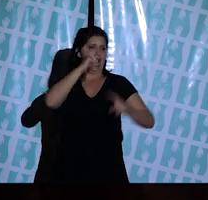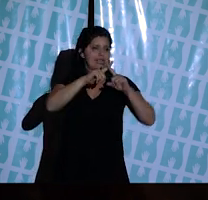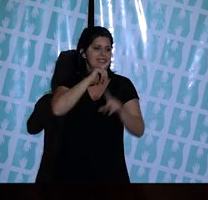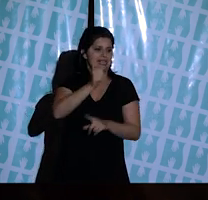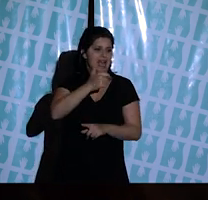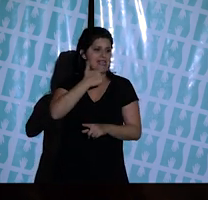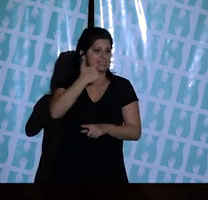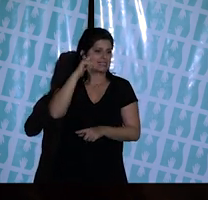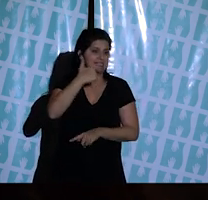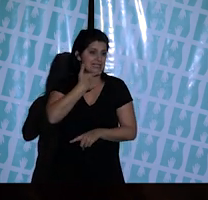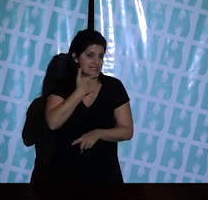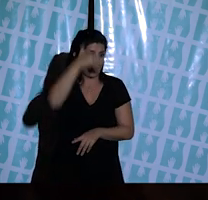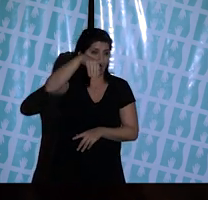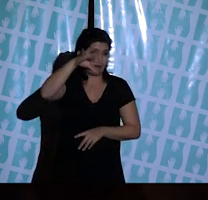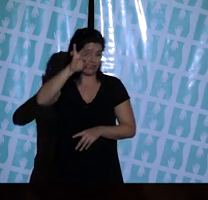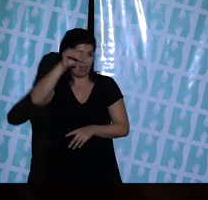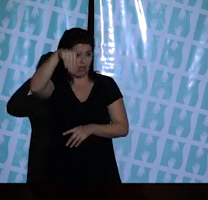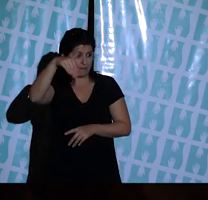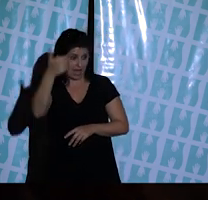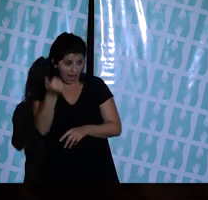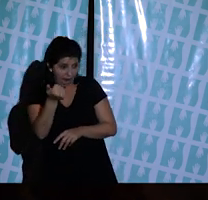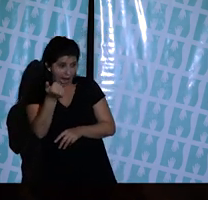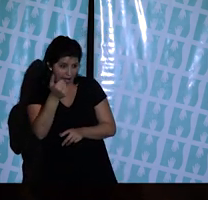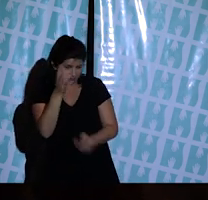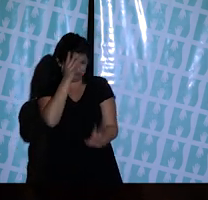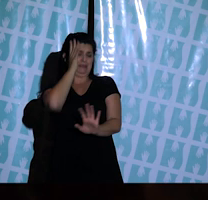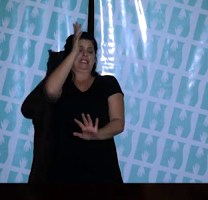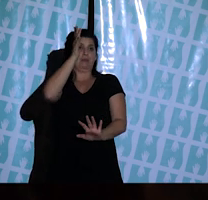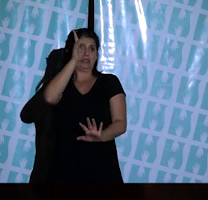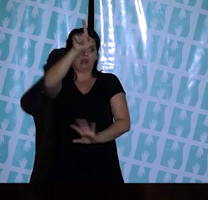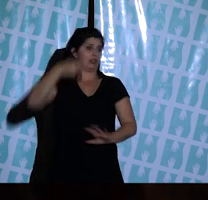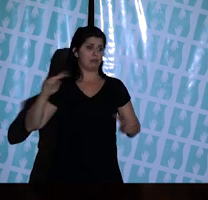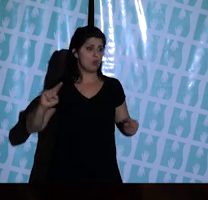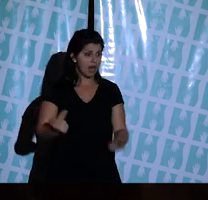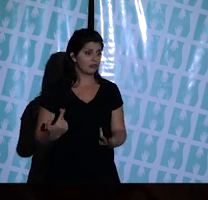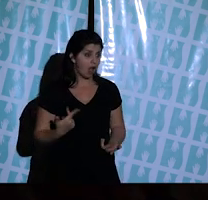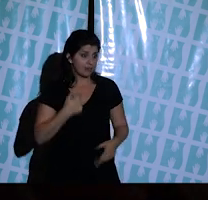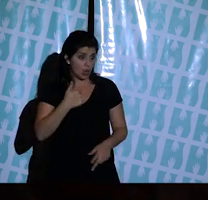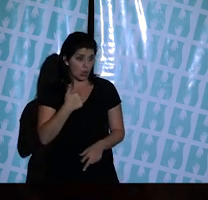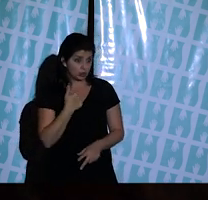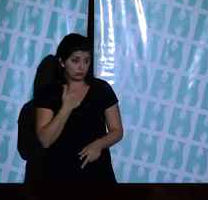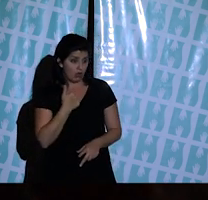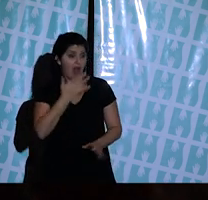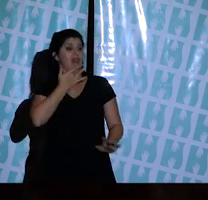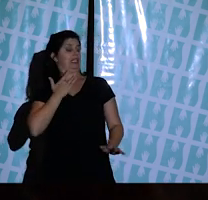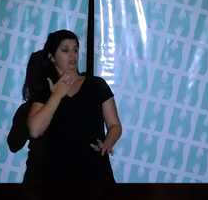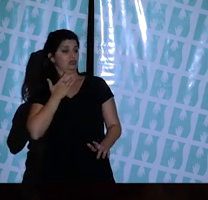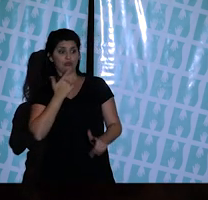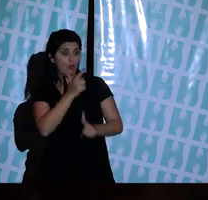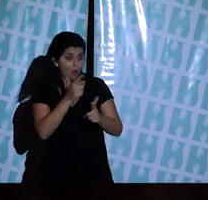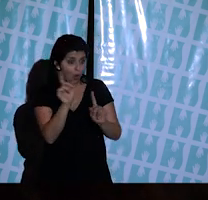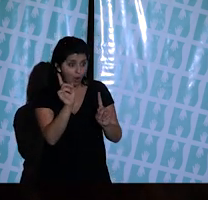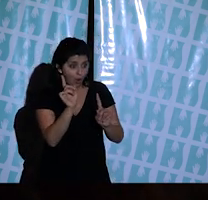MDMA, y me muero, ¿no? Y no soy adicto. Es decir, la adicción es una de